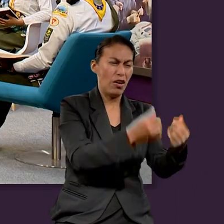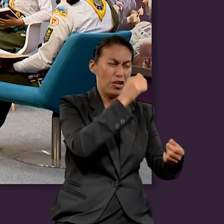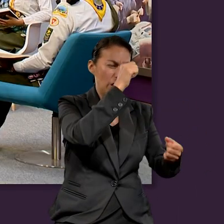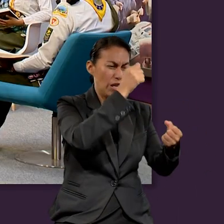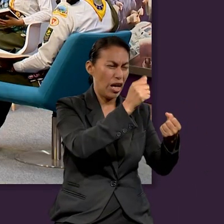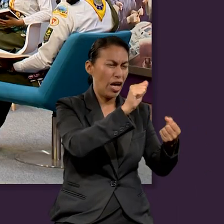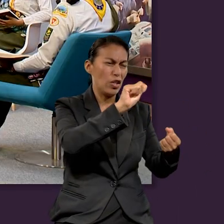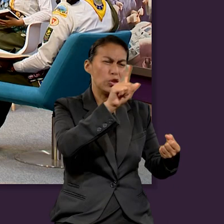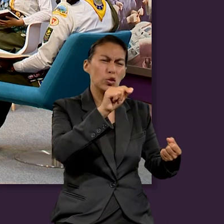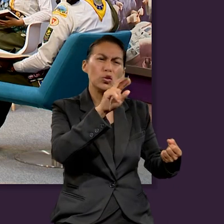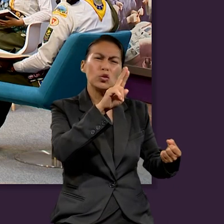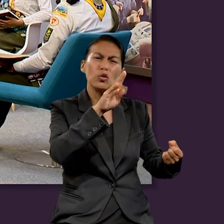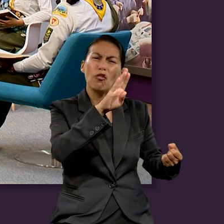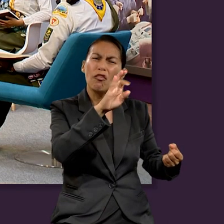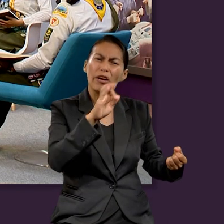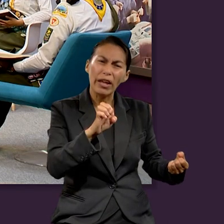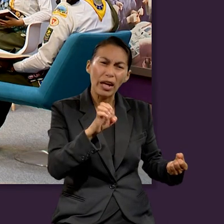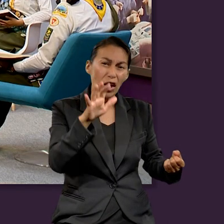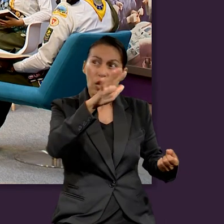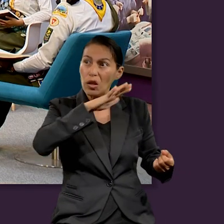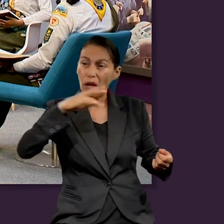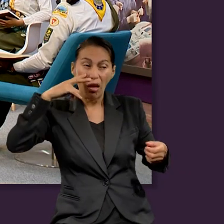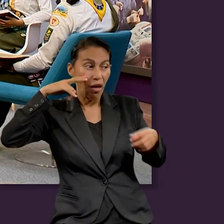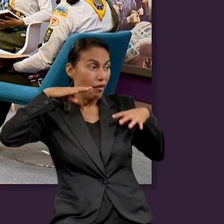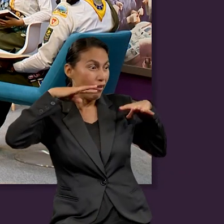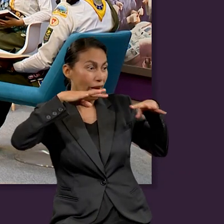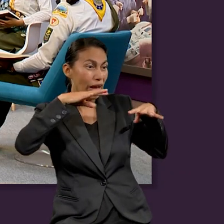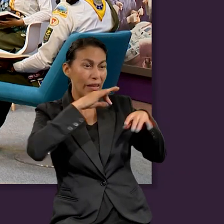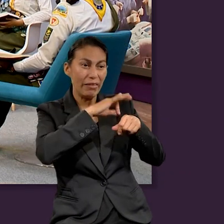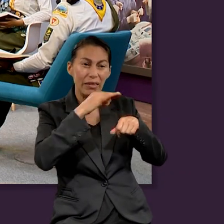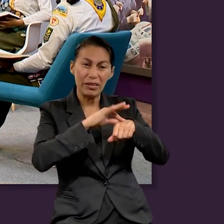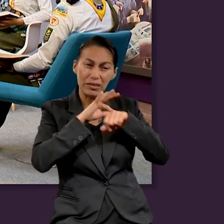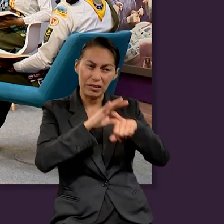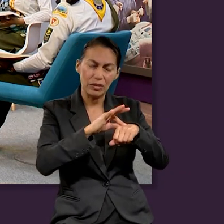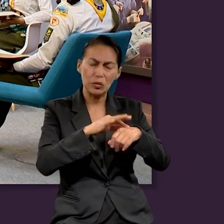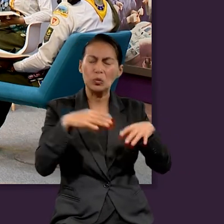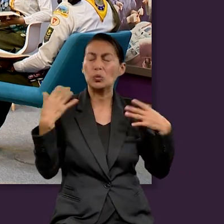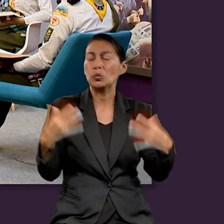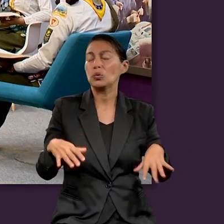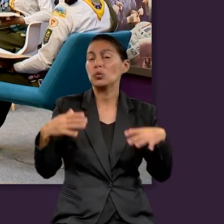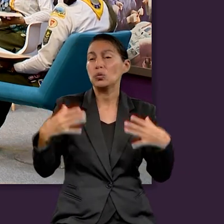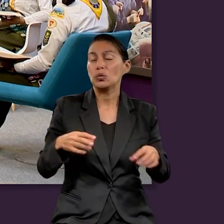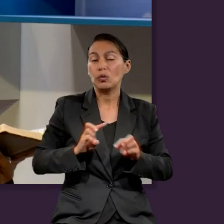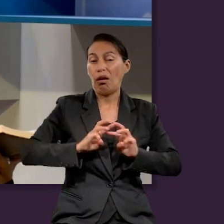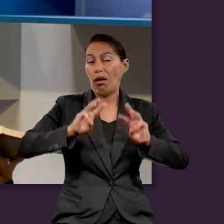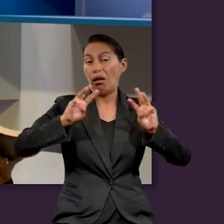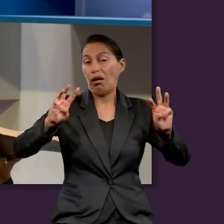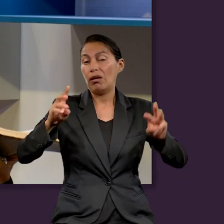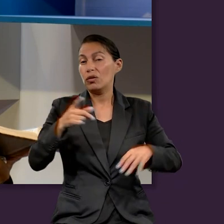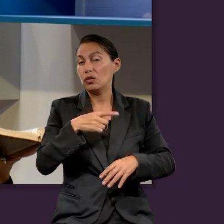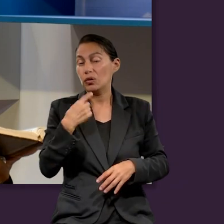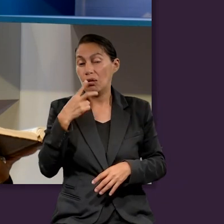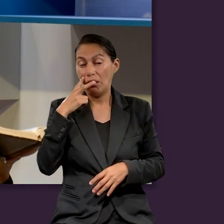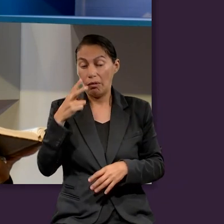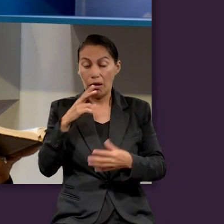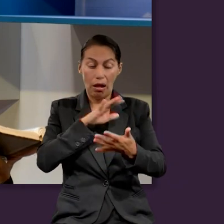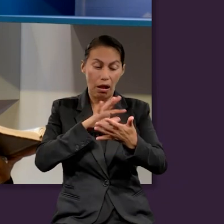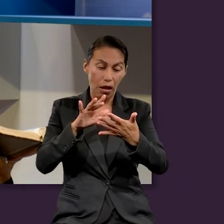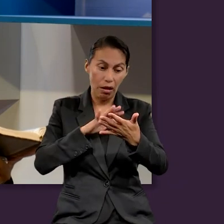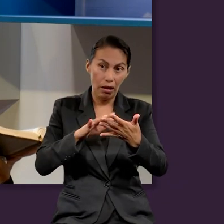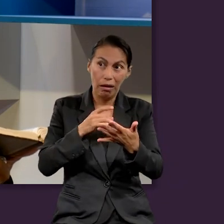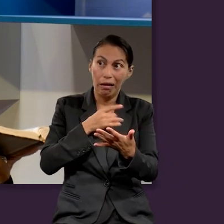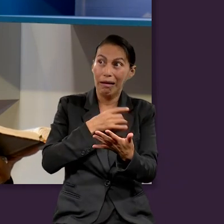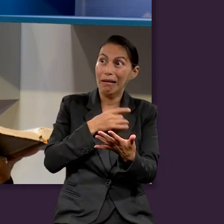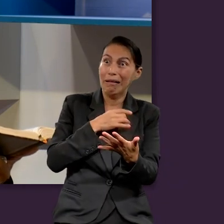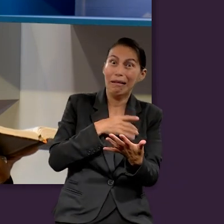azufre delante de los santos Ángeles y del cordero Wow muchas veces cuando leemos el libro del Apocalipsis muchas personas